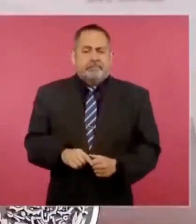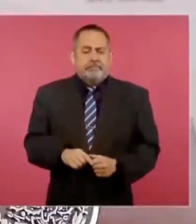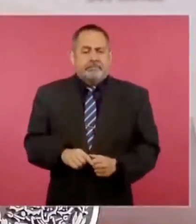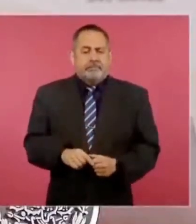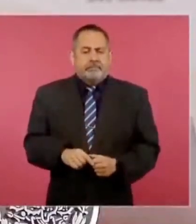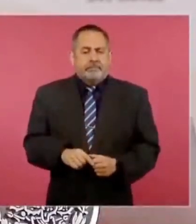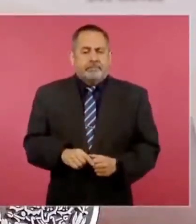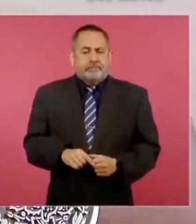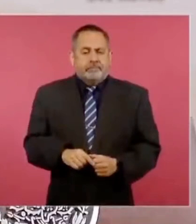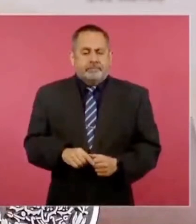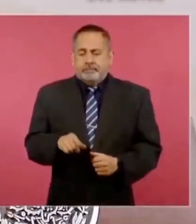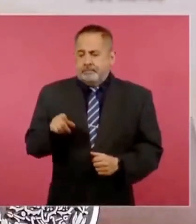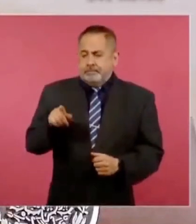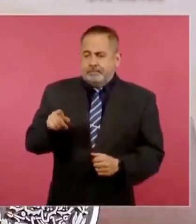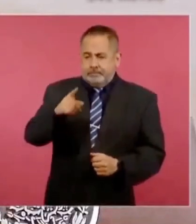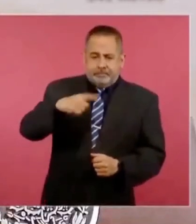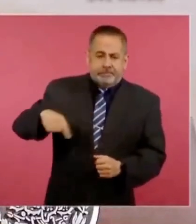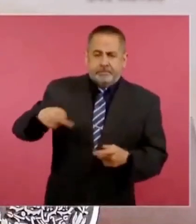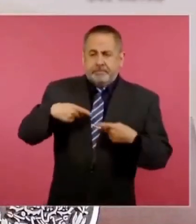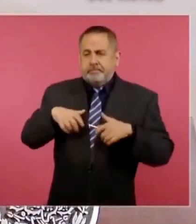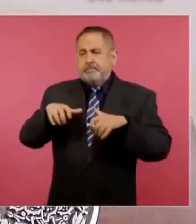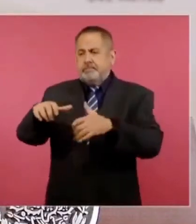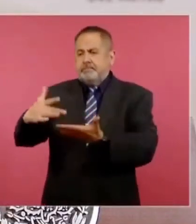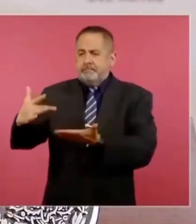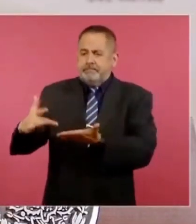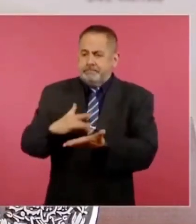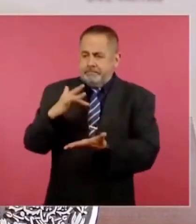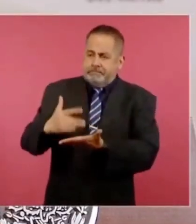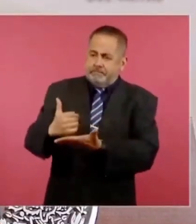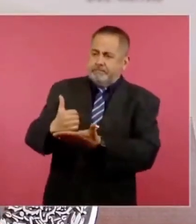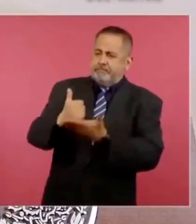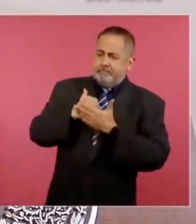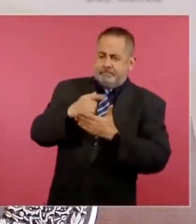que contaremos con el apoyo del pueblo para consolidar